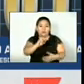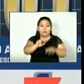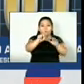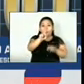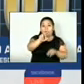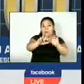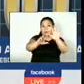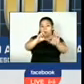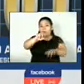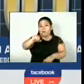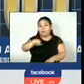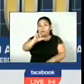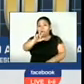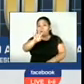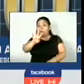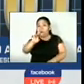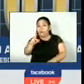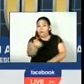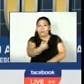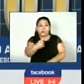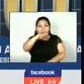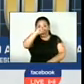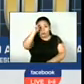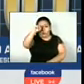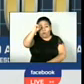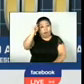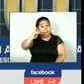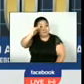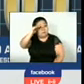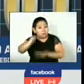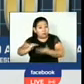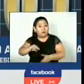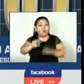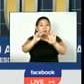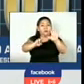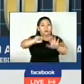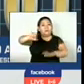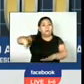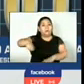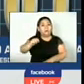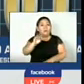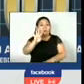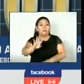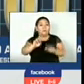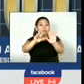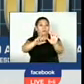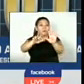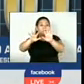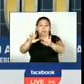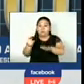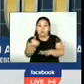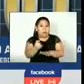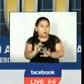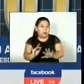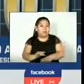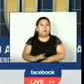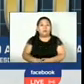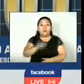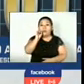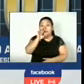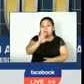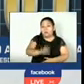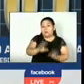.341 puestos de trabajo, una reducción de 7.485 puestos. Los rubros como